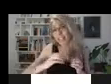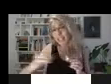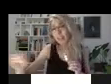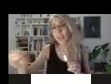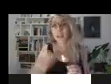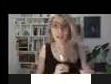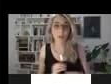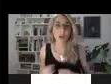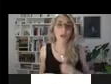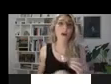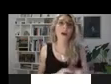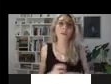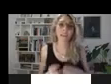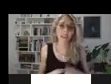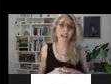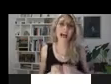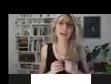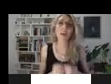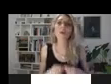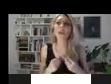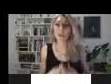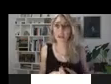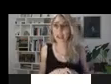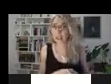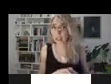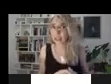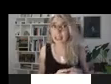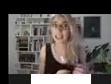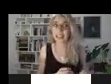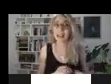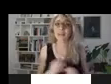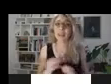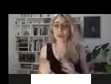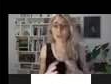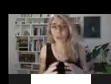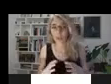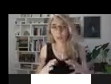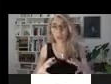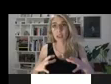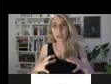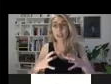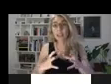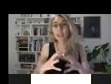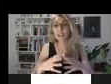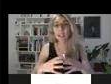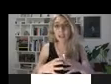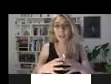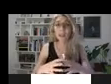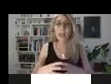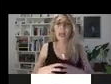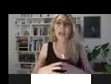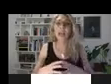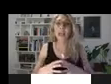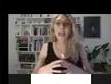y que va directamente relacionado a pensar algunas de estas características que ya venimos charlando. Que quieren decir